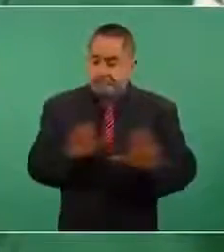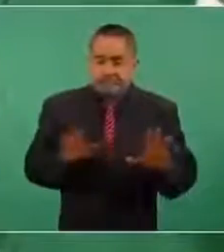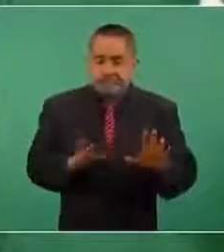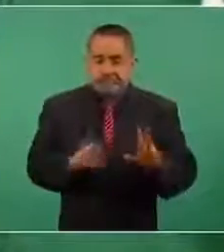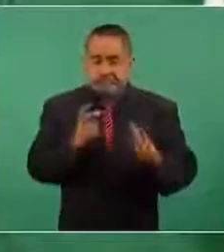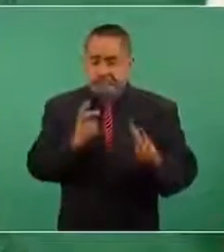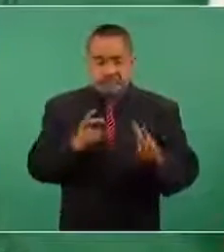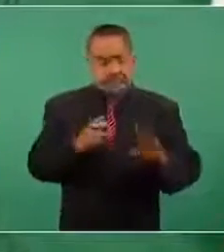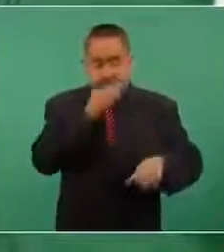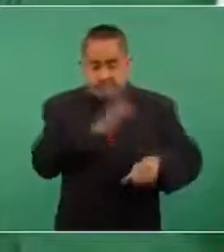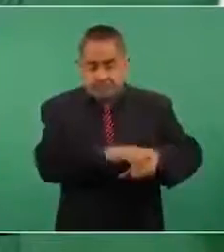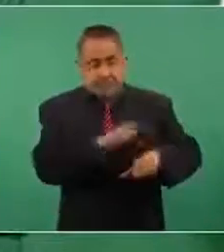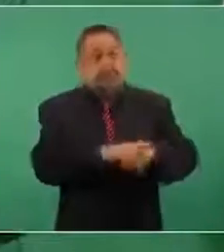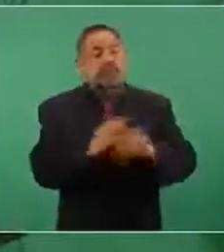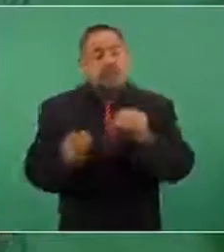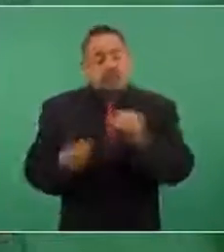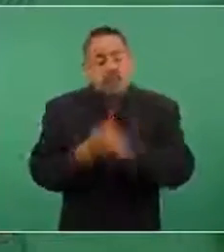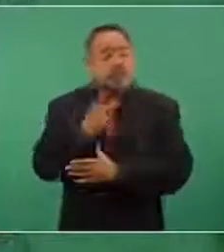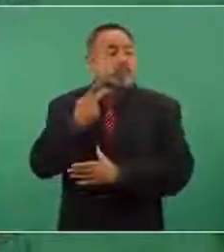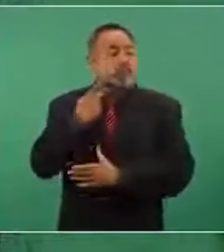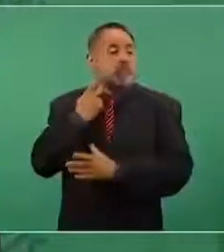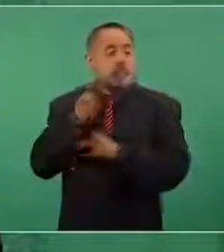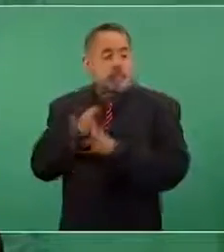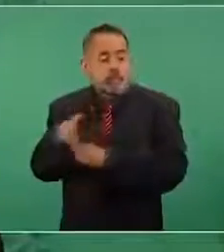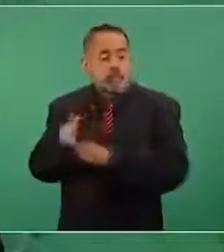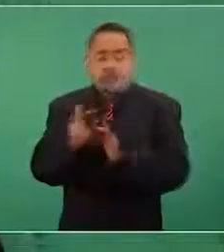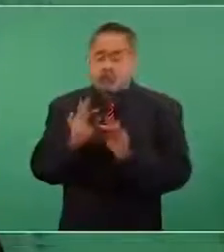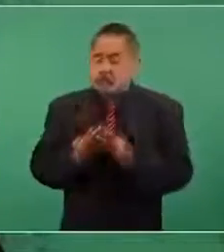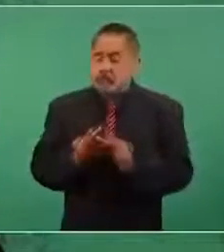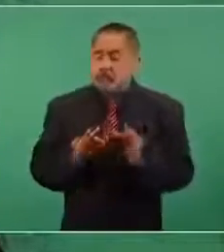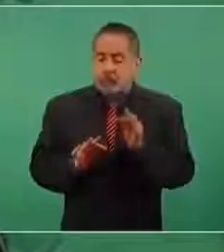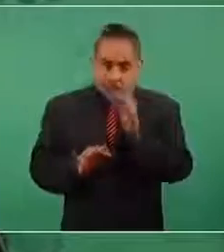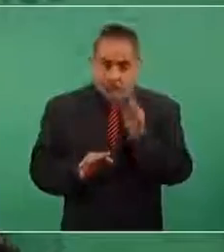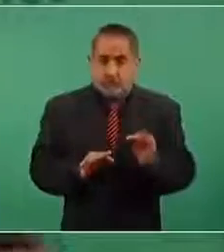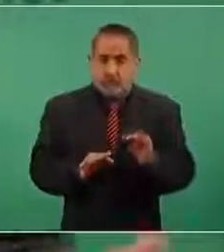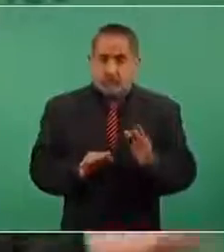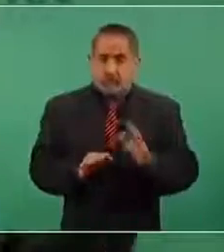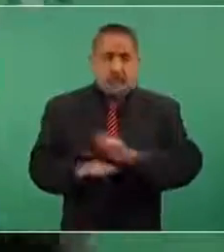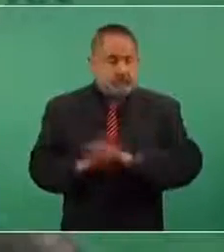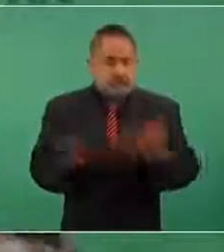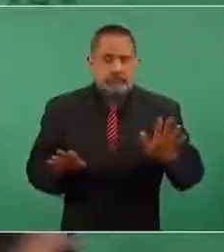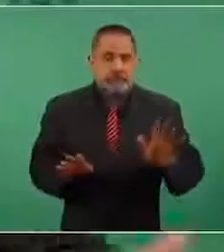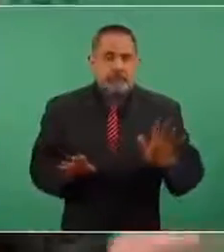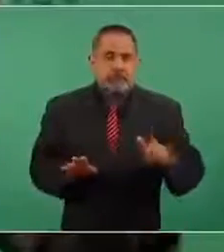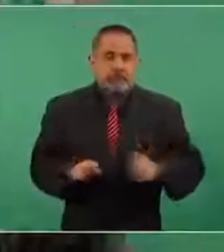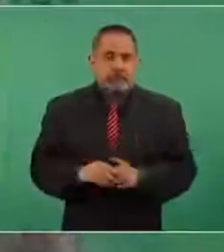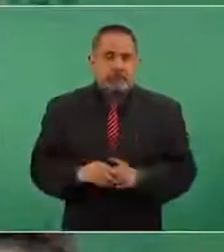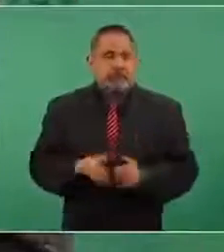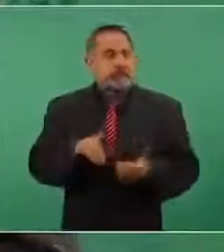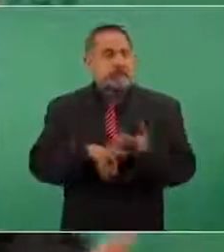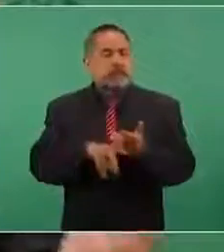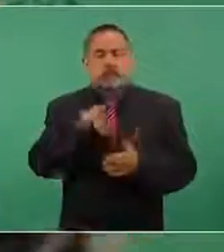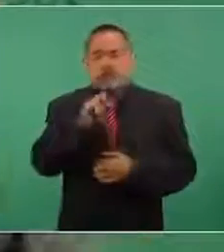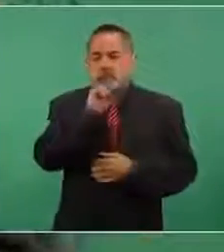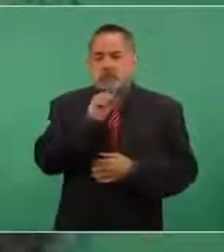Así también, de claro, ya no es el